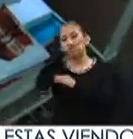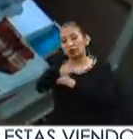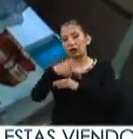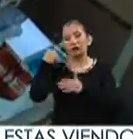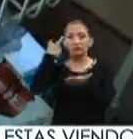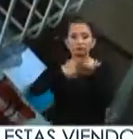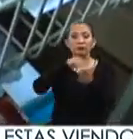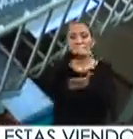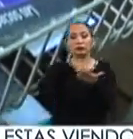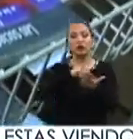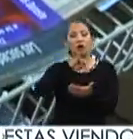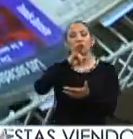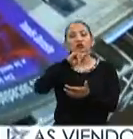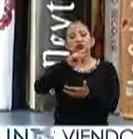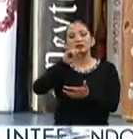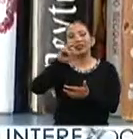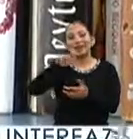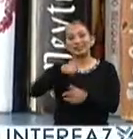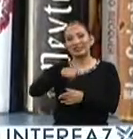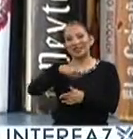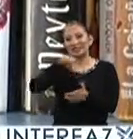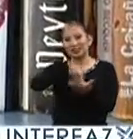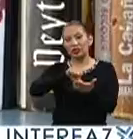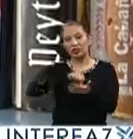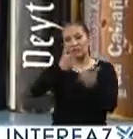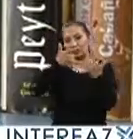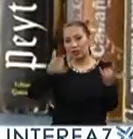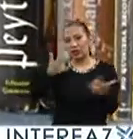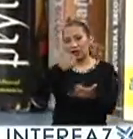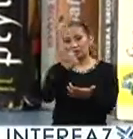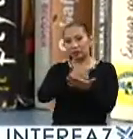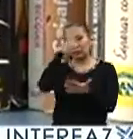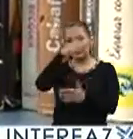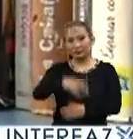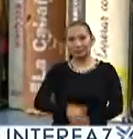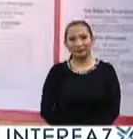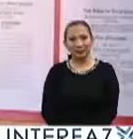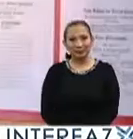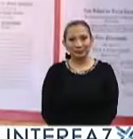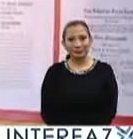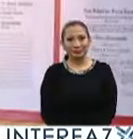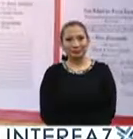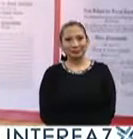en el recinto ubicado en Justo Sierra 16 del Centro Histórico de Ciudad de México.